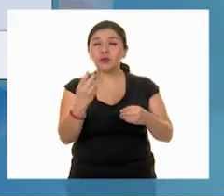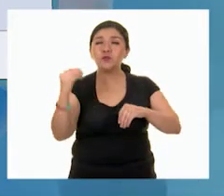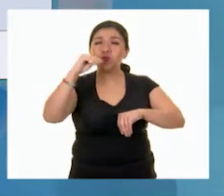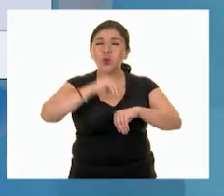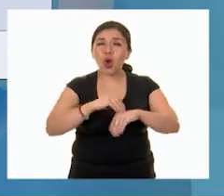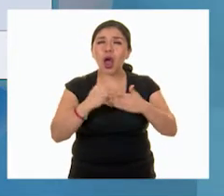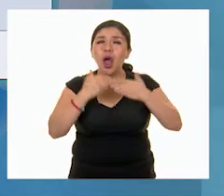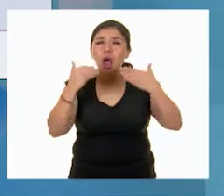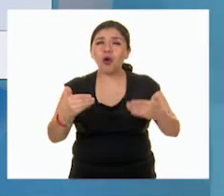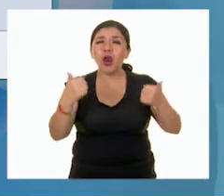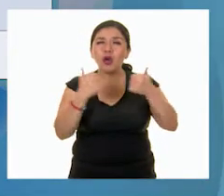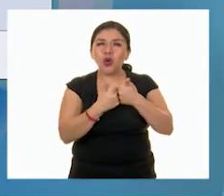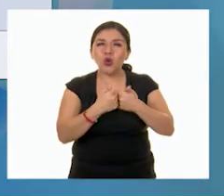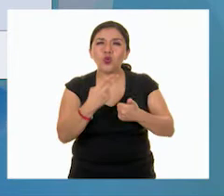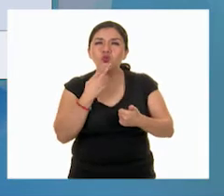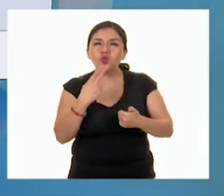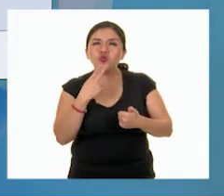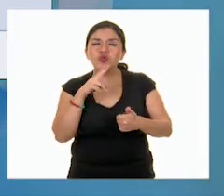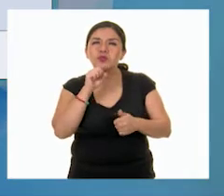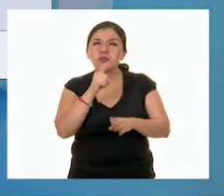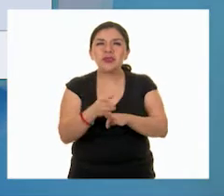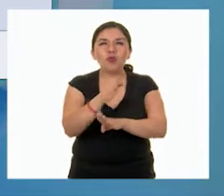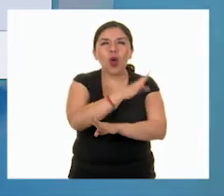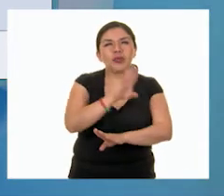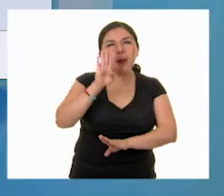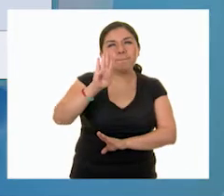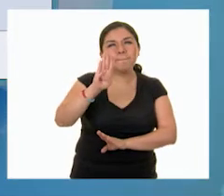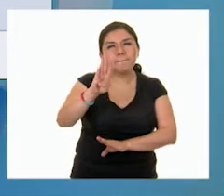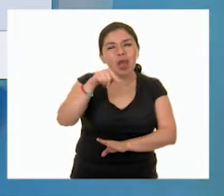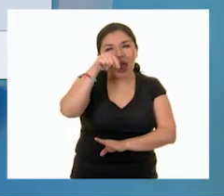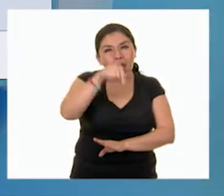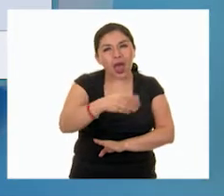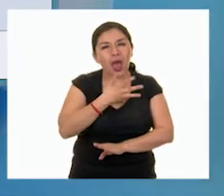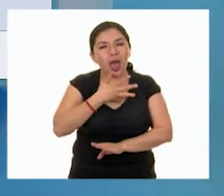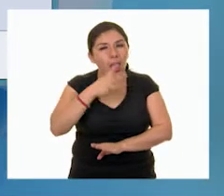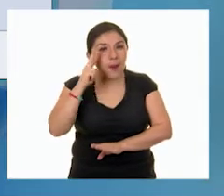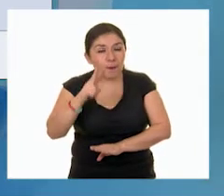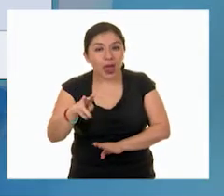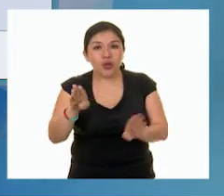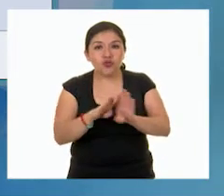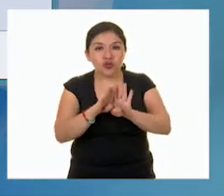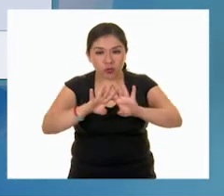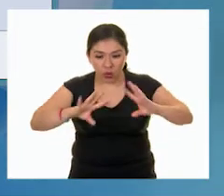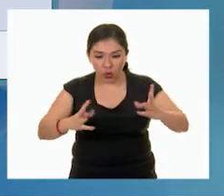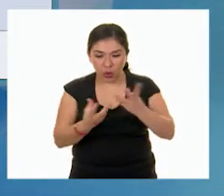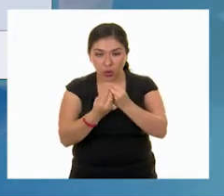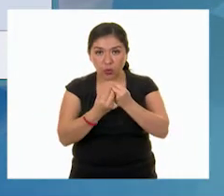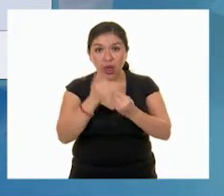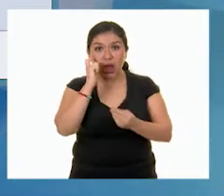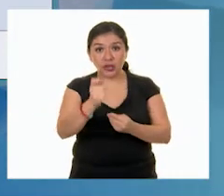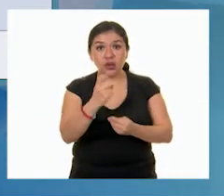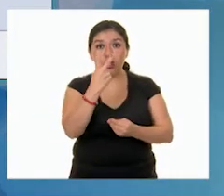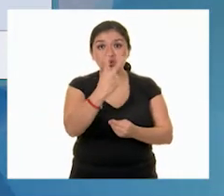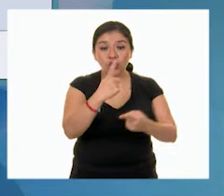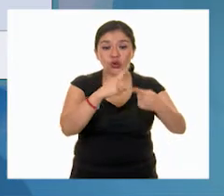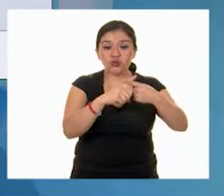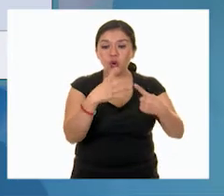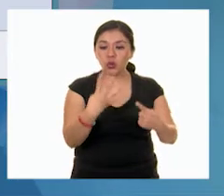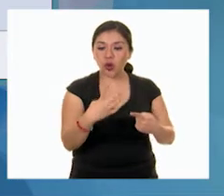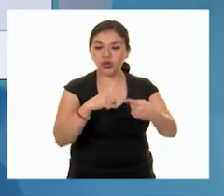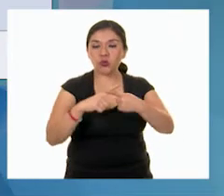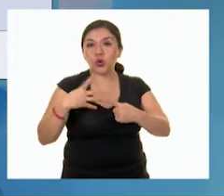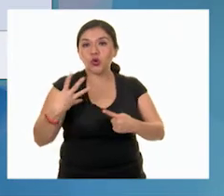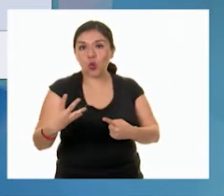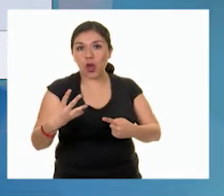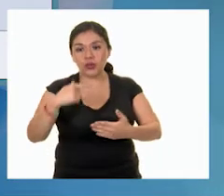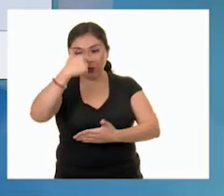Entonces, fue la que utilizamos en el inciso B. Entonces vemos que el volumen es de 2 por 4 por